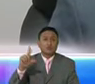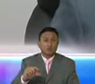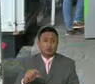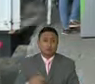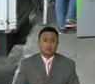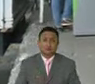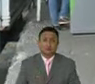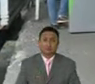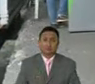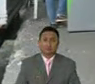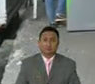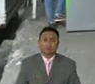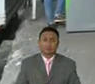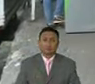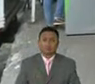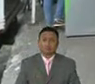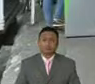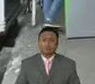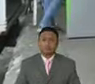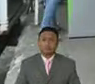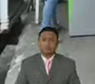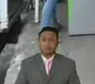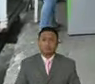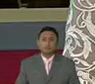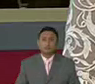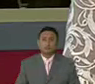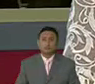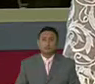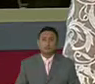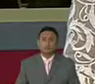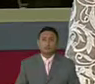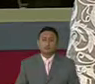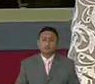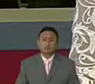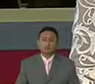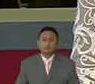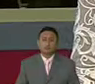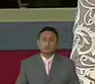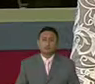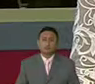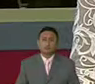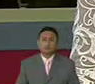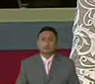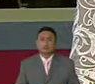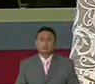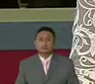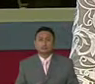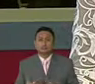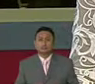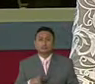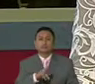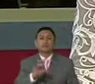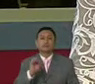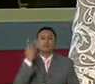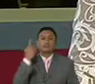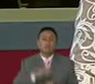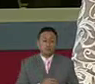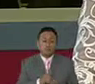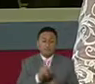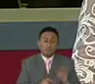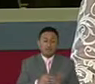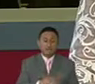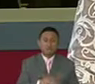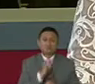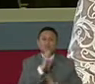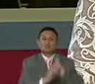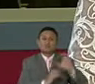estos abusos. Informó Alison Corral. En noticias locales, ya se cumplió 30 días para que los moradores de San José